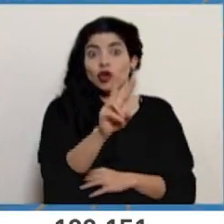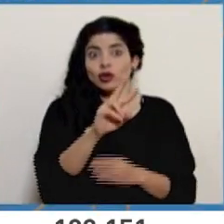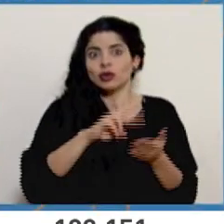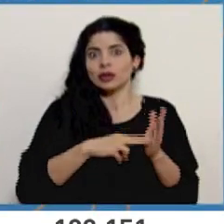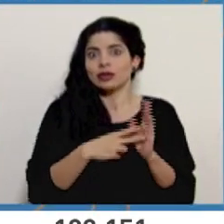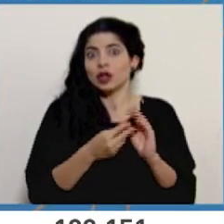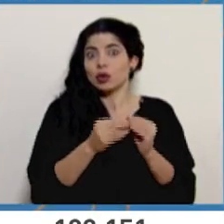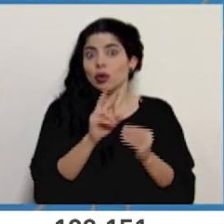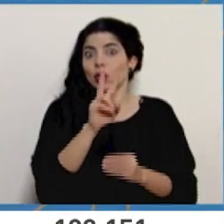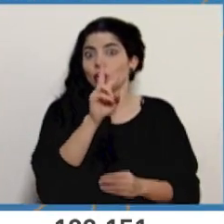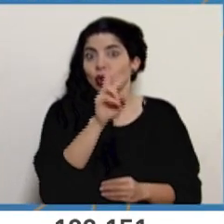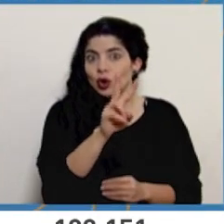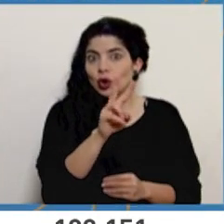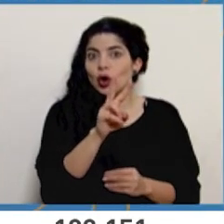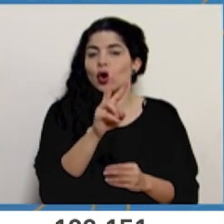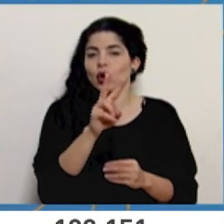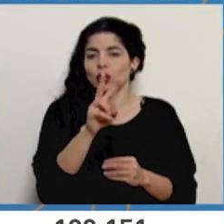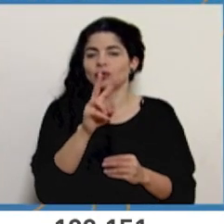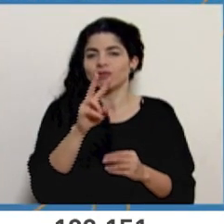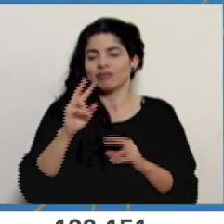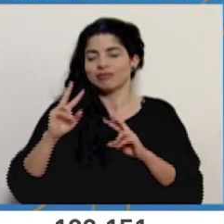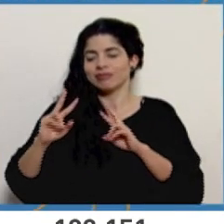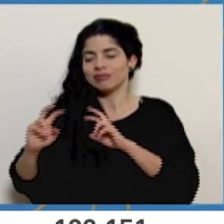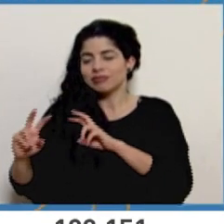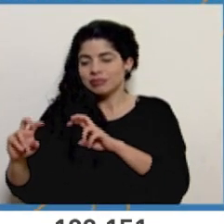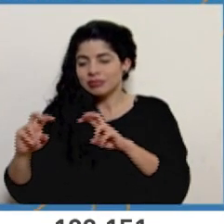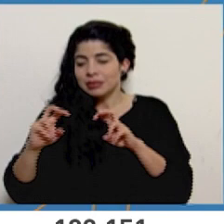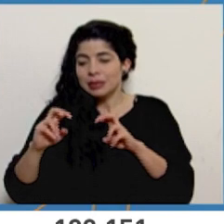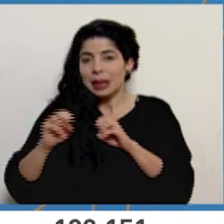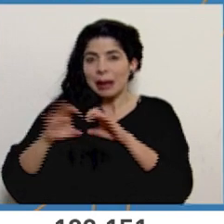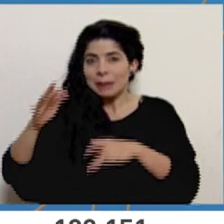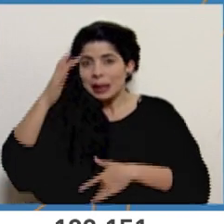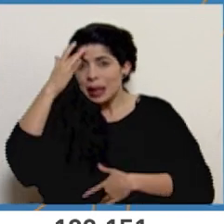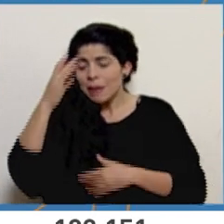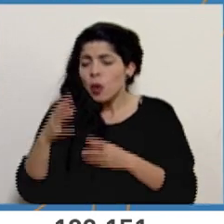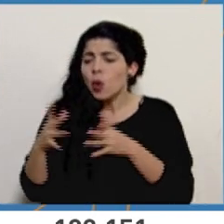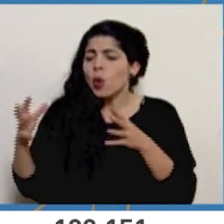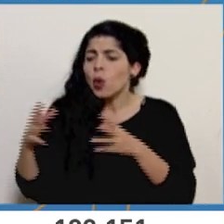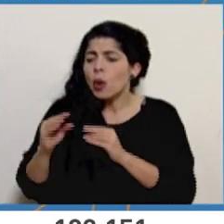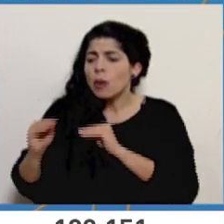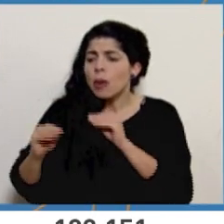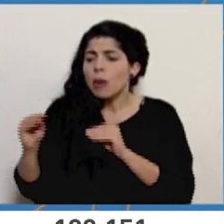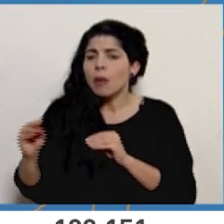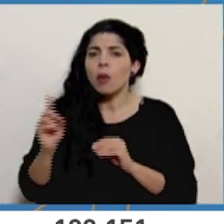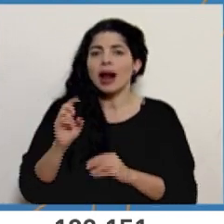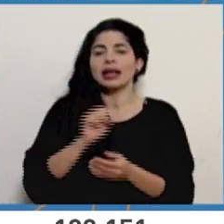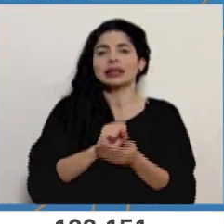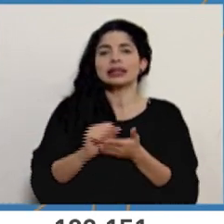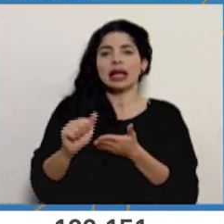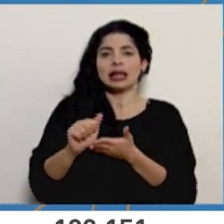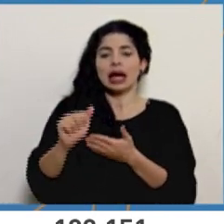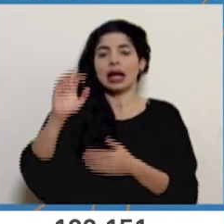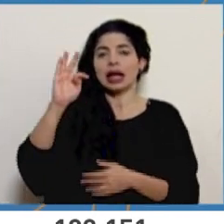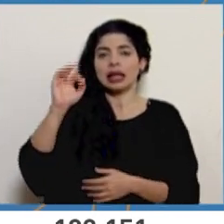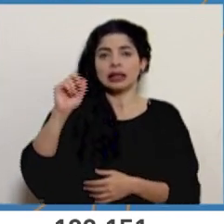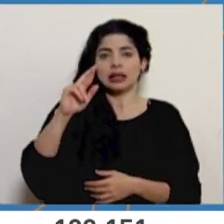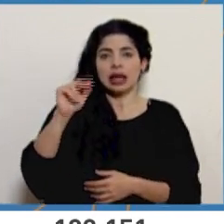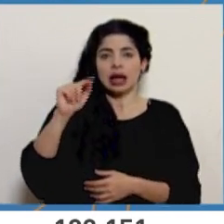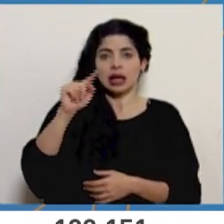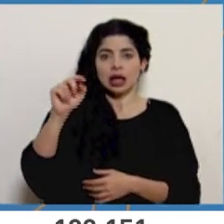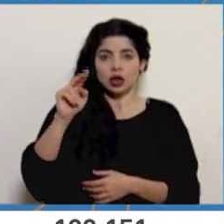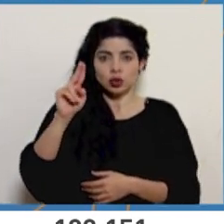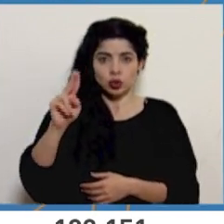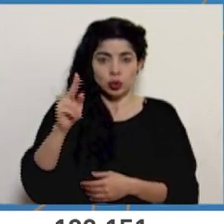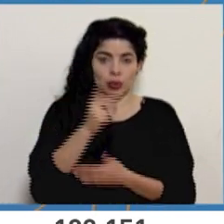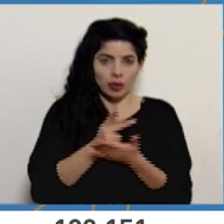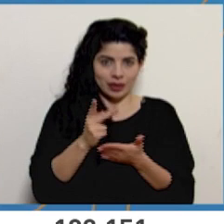indicador que corresponde a partir del análisis de las variables epidemiológicas. Estos cantones son Santa Ana, Tarrazú, en la provincia de